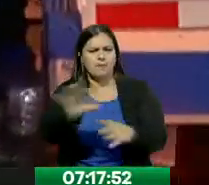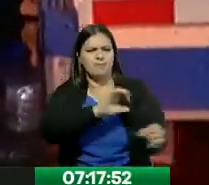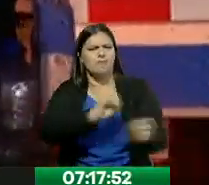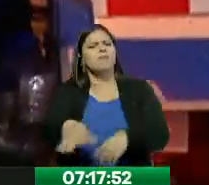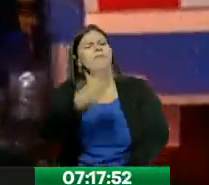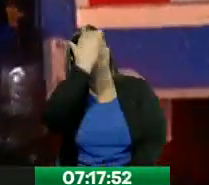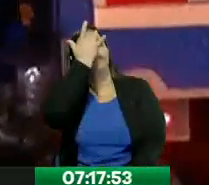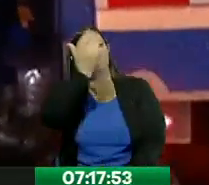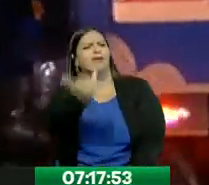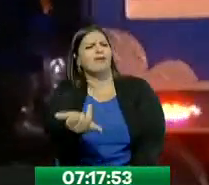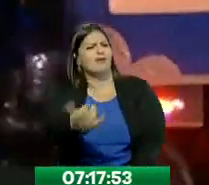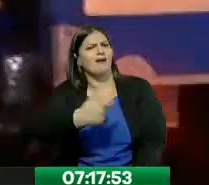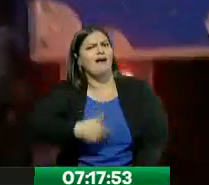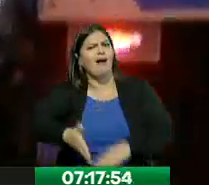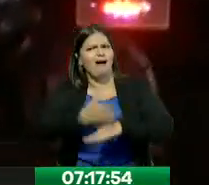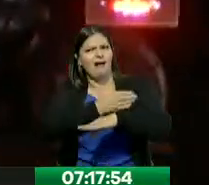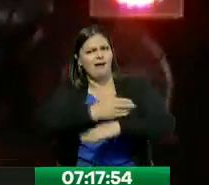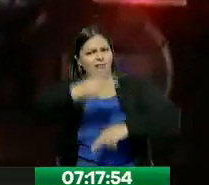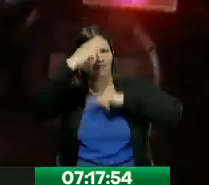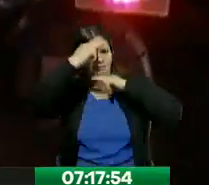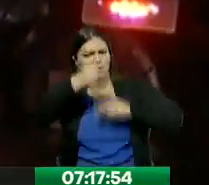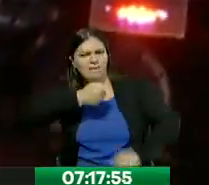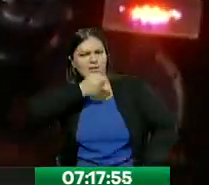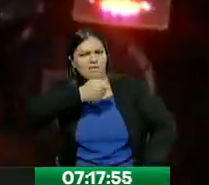¿Por qué lo tenemos grabado? ¿Por qué razón no hace?